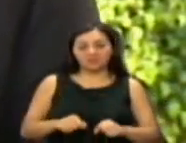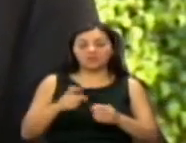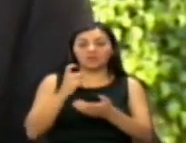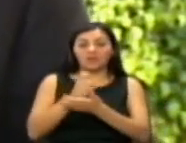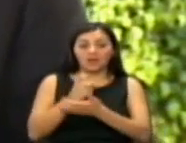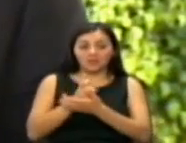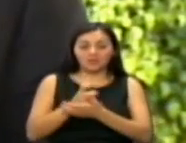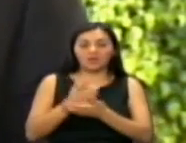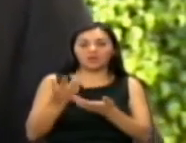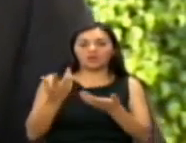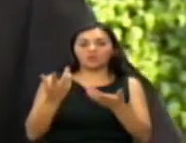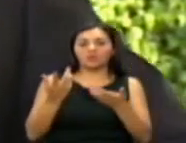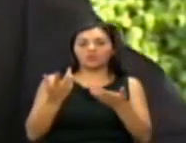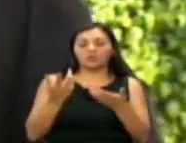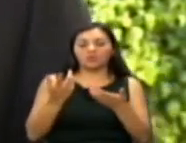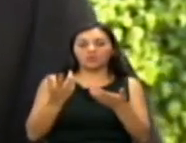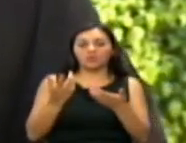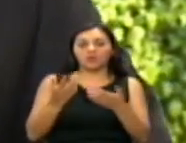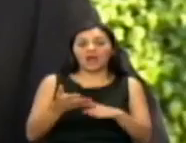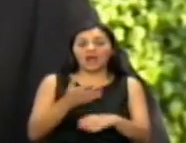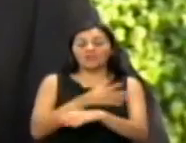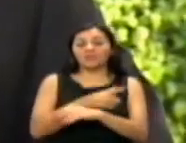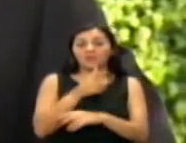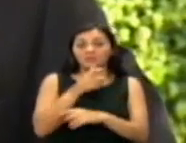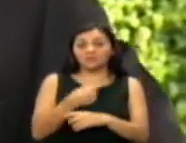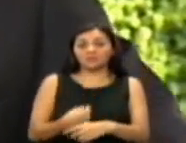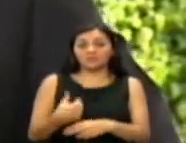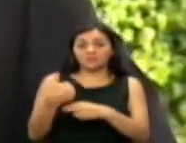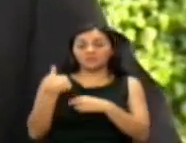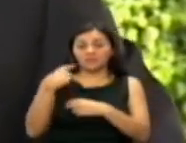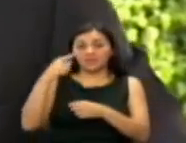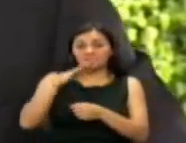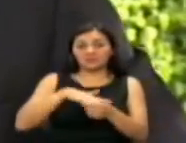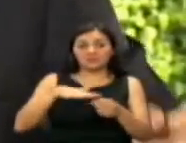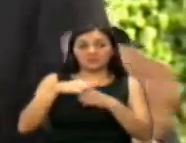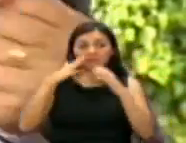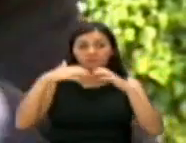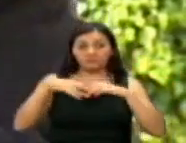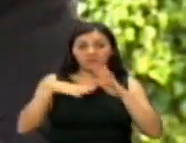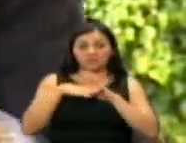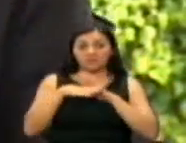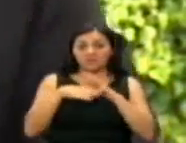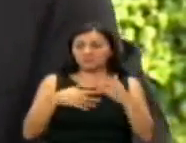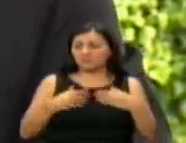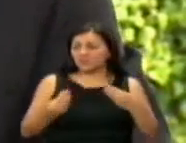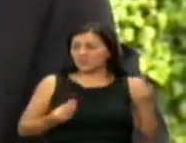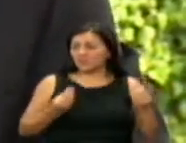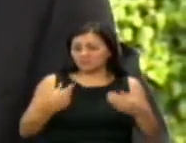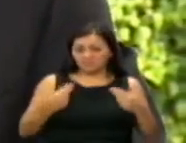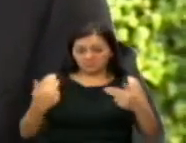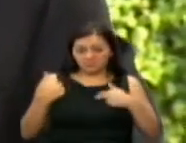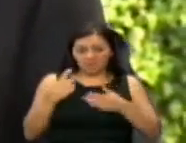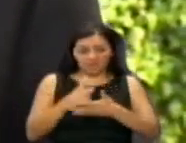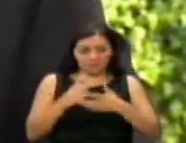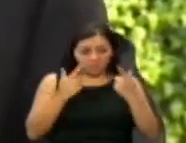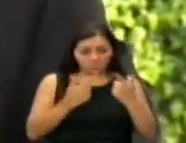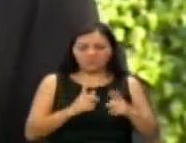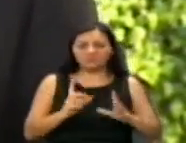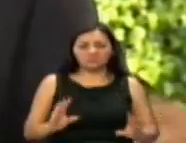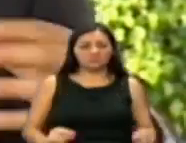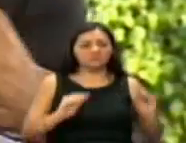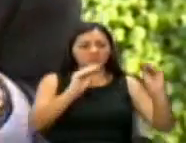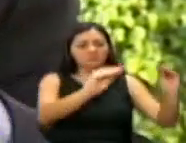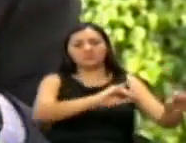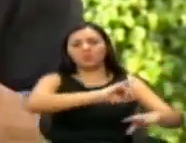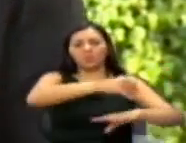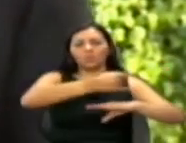camaroneras que estaban en manos del Estado por la quiebra bancaria, etcétera, se le están pasando a las juntas parroquiales. Entonces hay un total apoyo